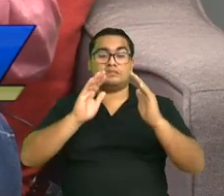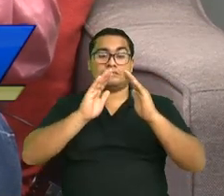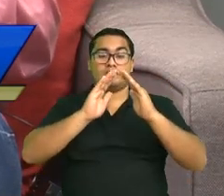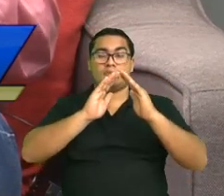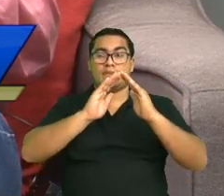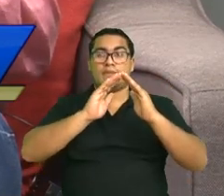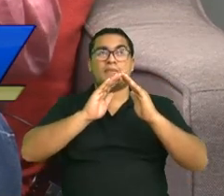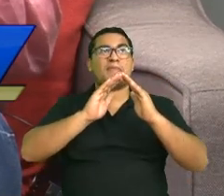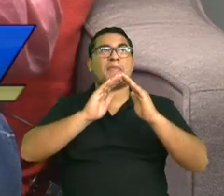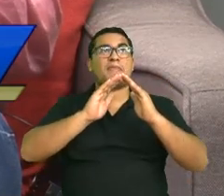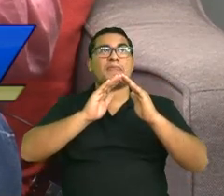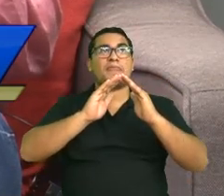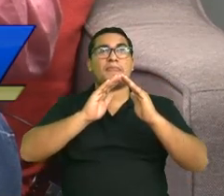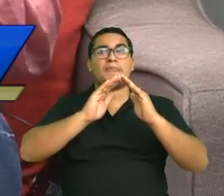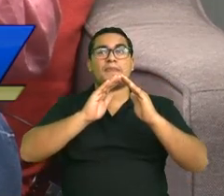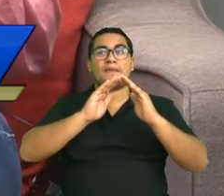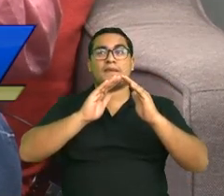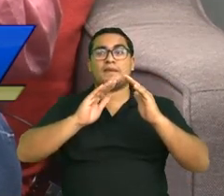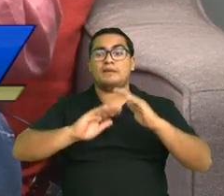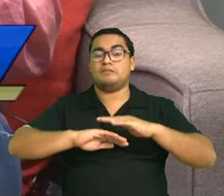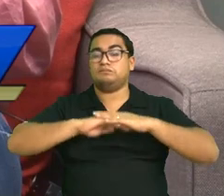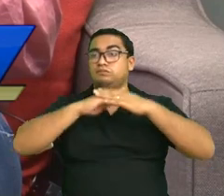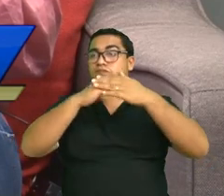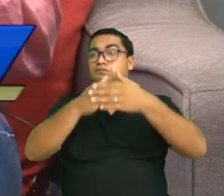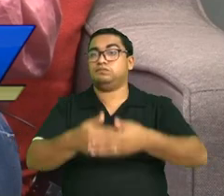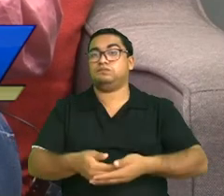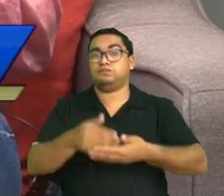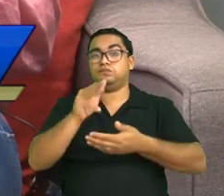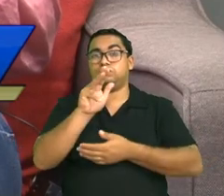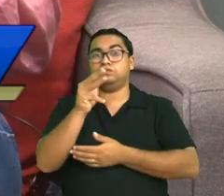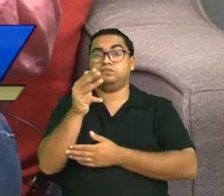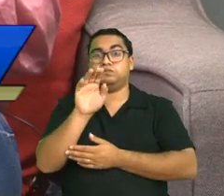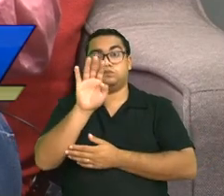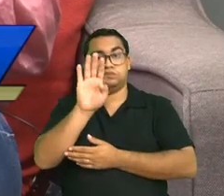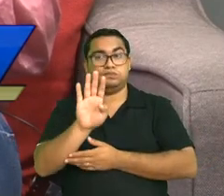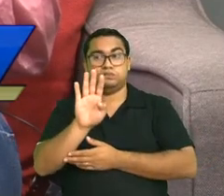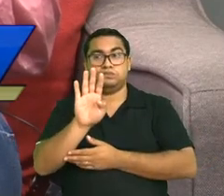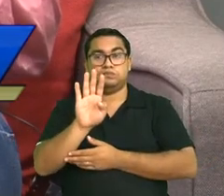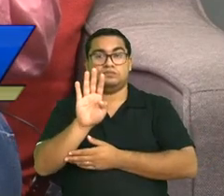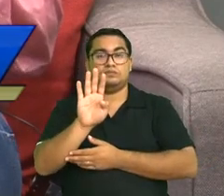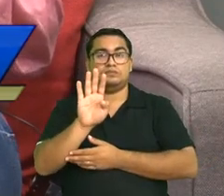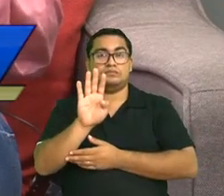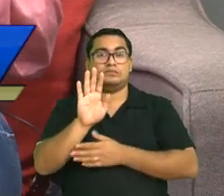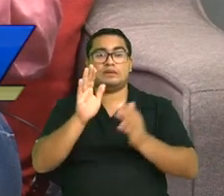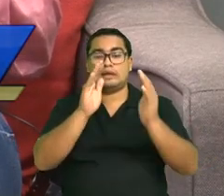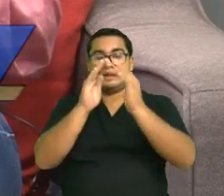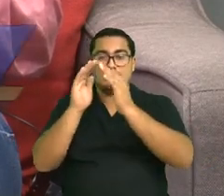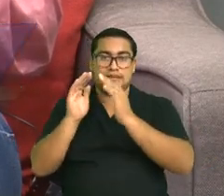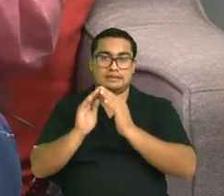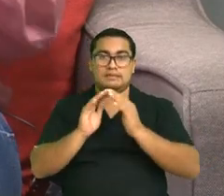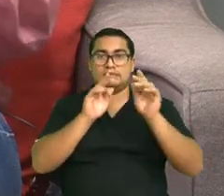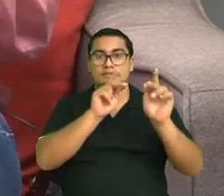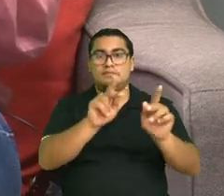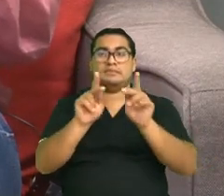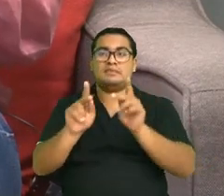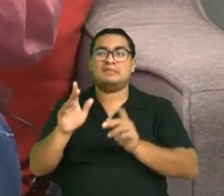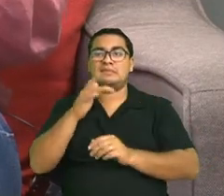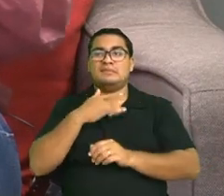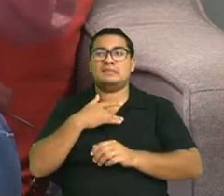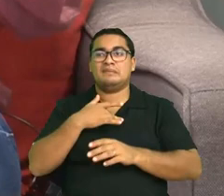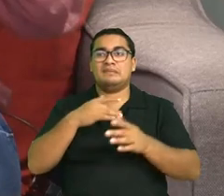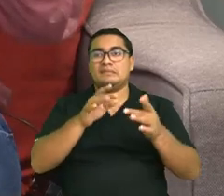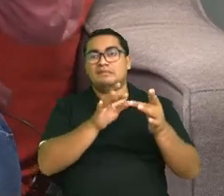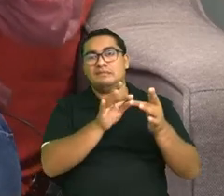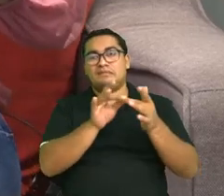las casas como país tenemos 94 casas para personas con necesidades especiales. Como ya decía la